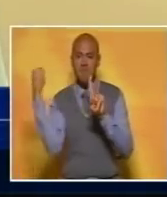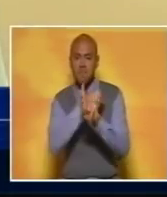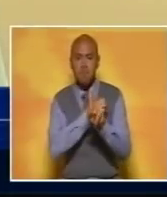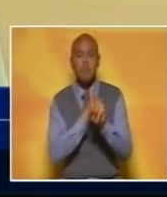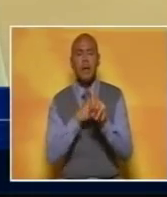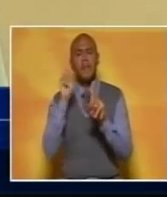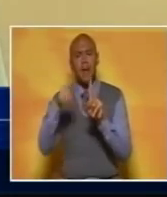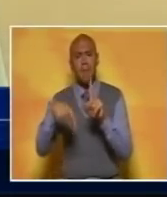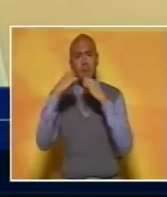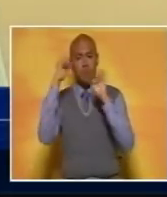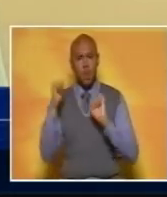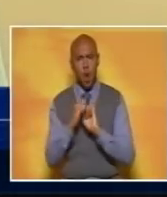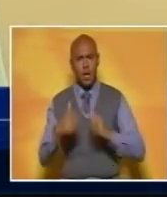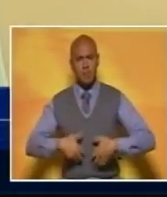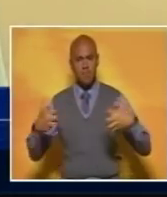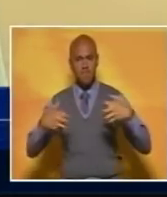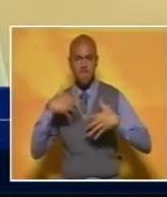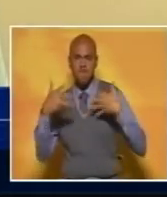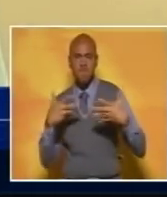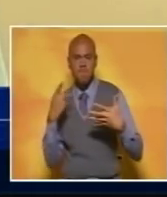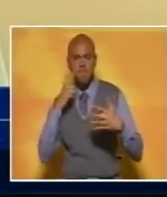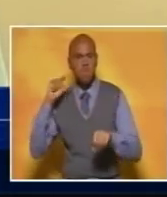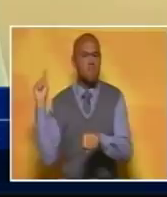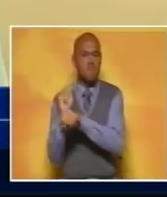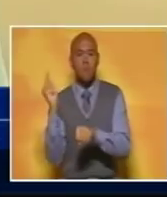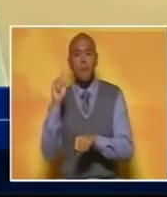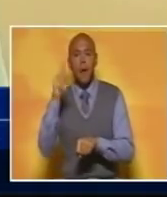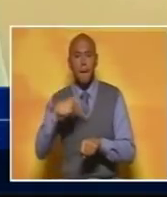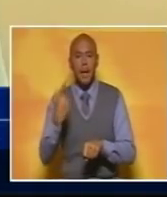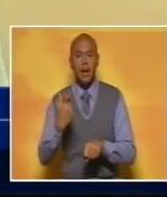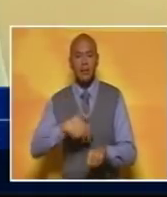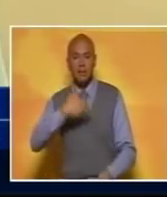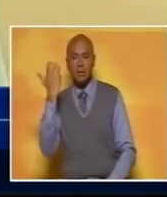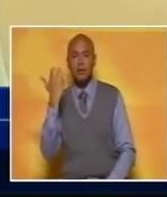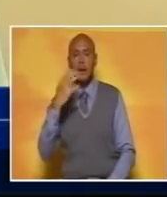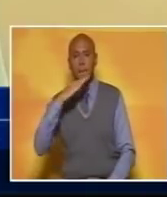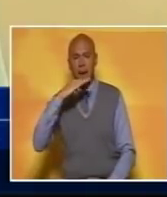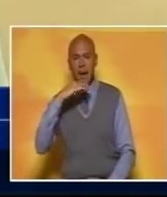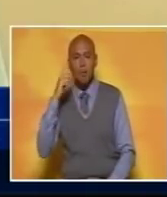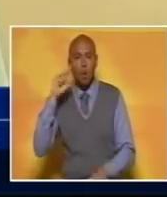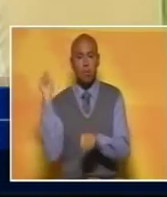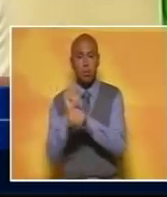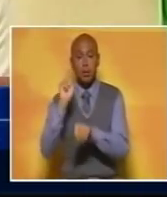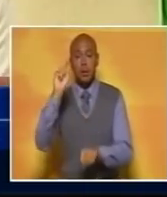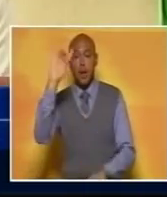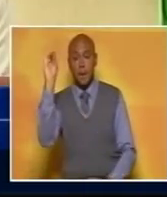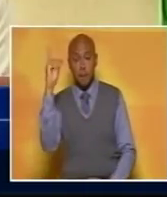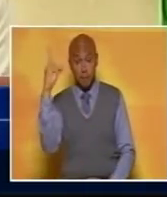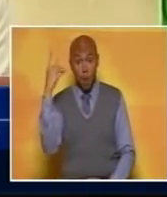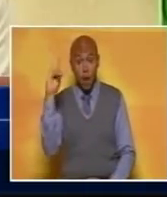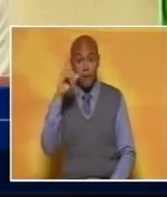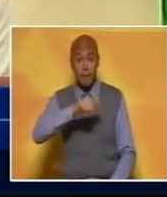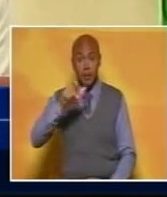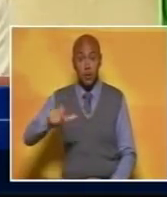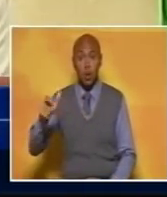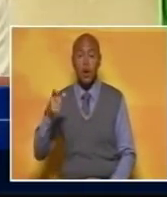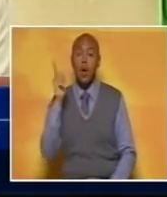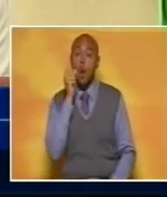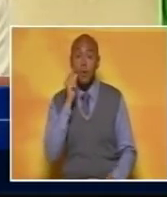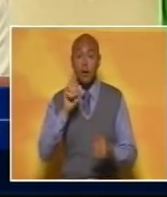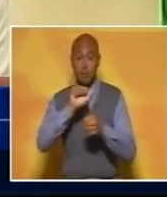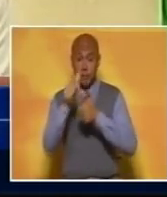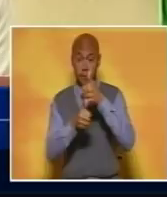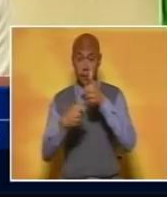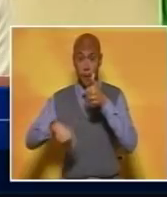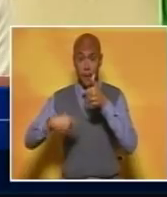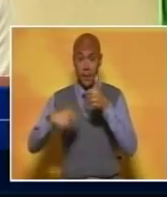con violencia, con amedrentamiento, intimidar al pueblo boliviano. Por su parte, el vicepresidente